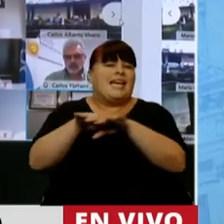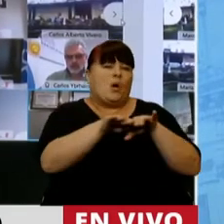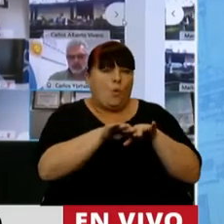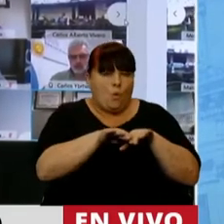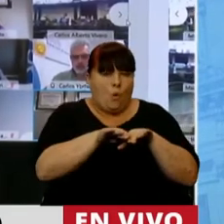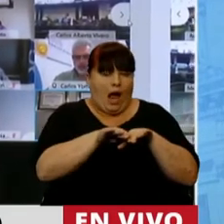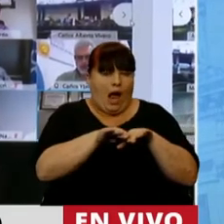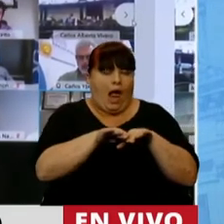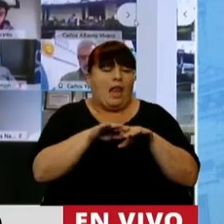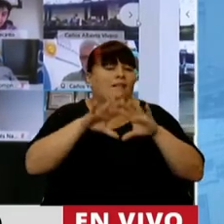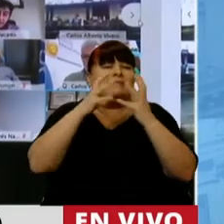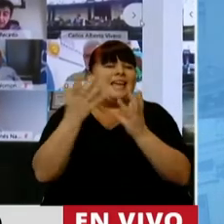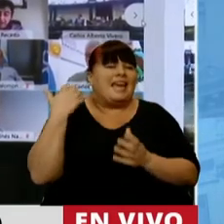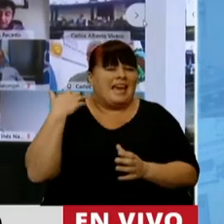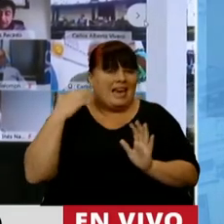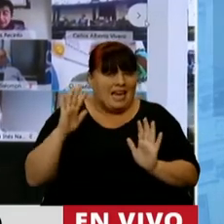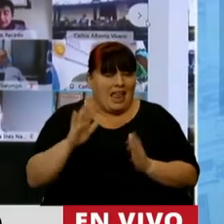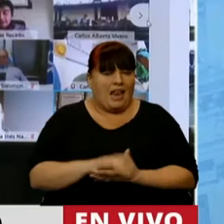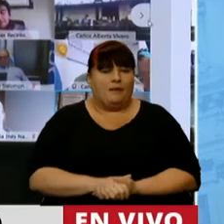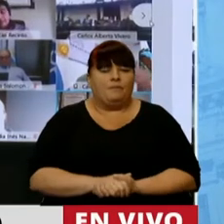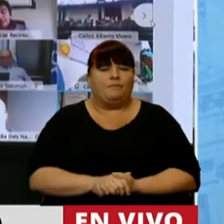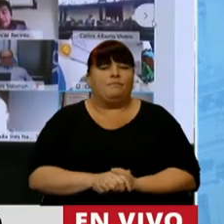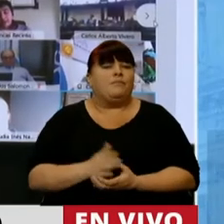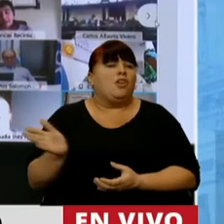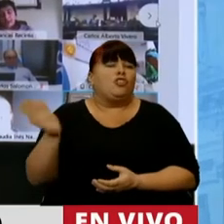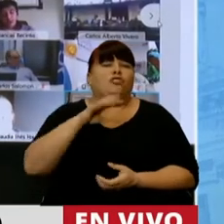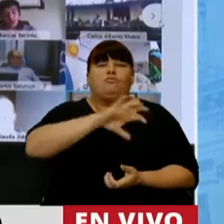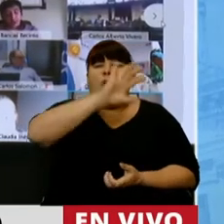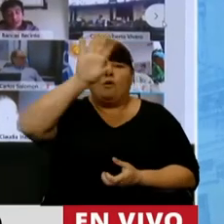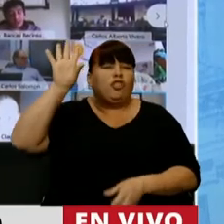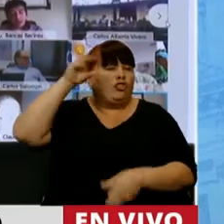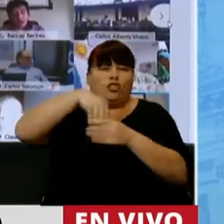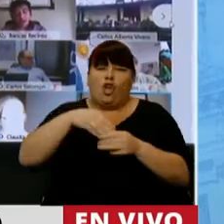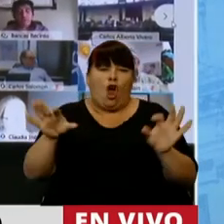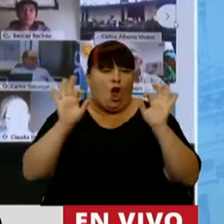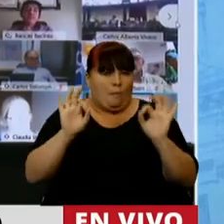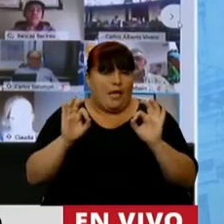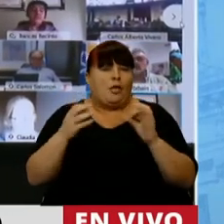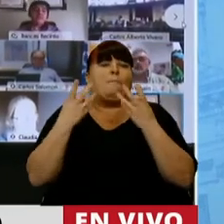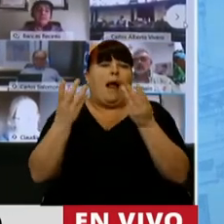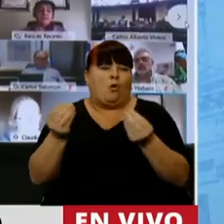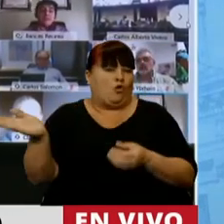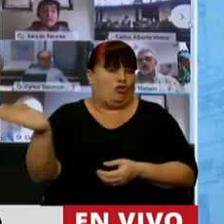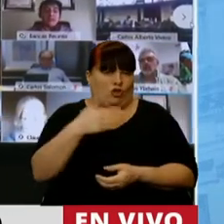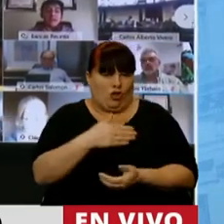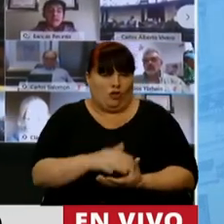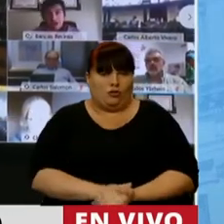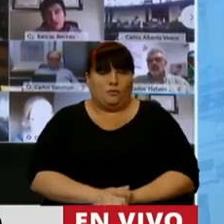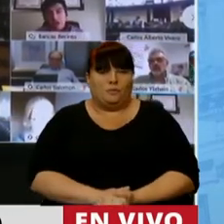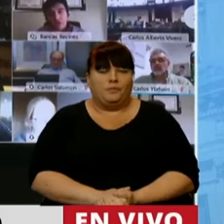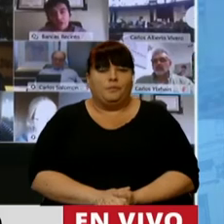equitativa y abarcativa que incluye a todas las provincias en beneficio de todos.